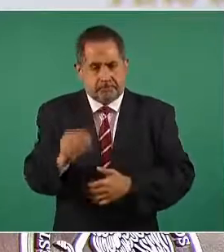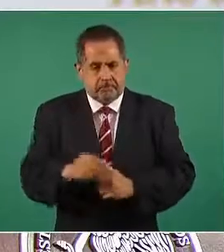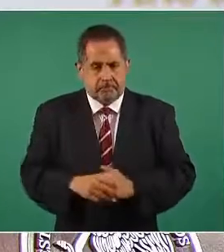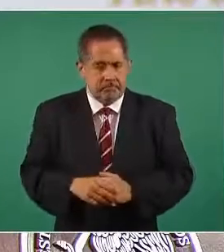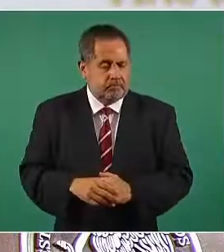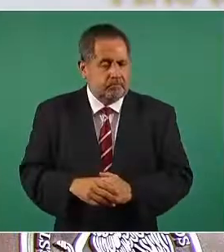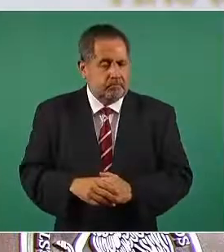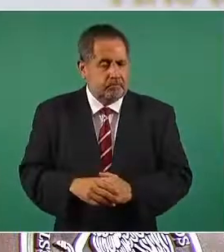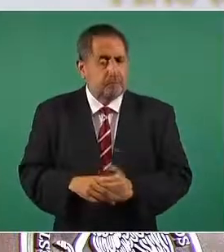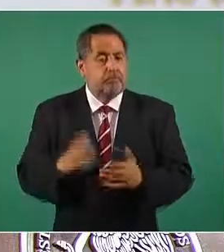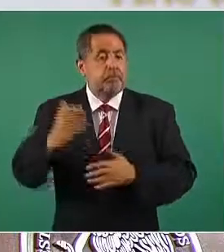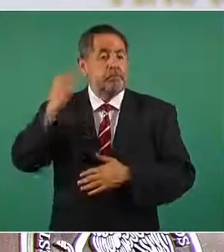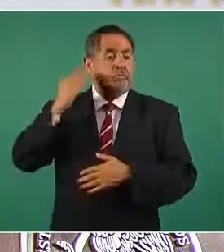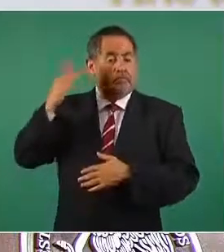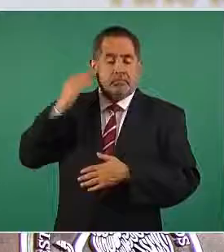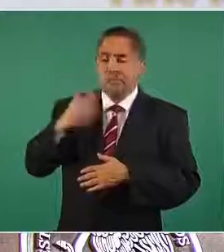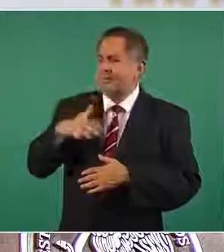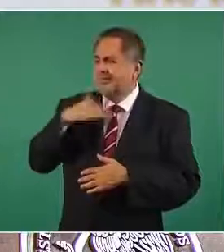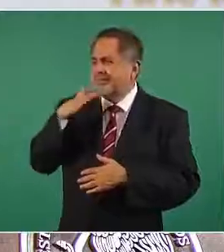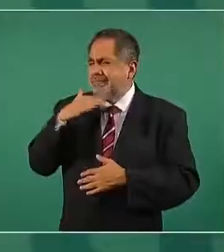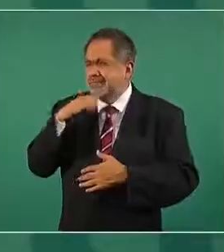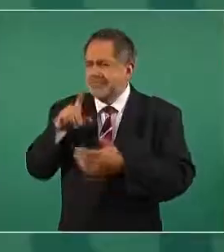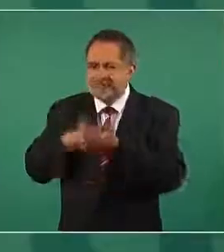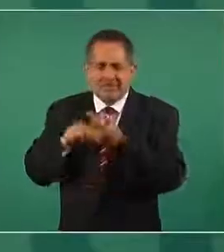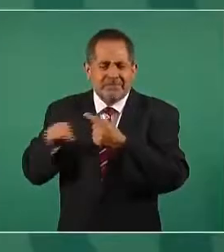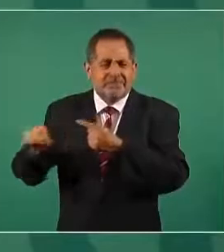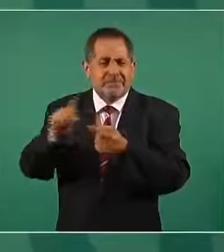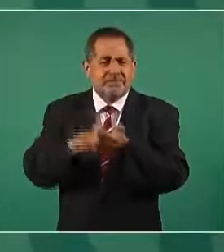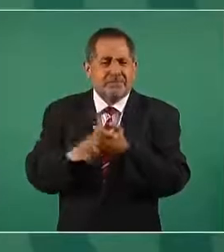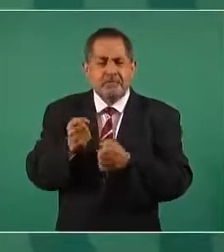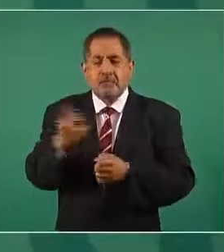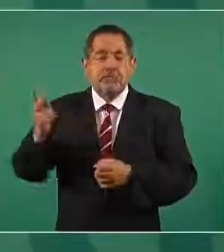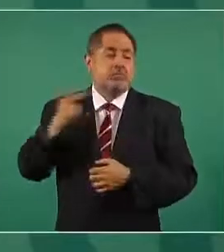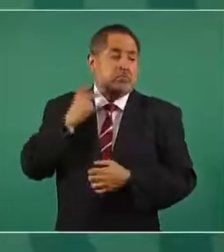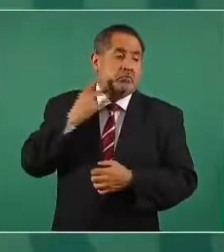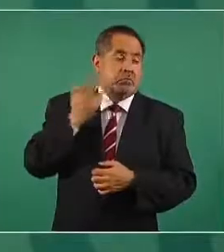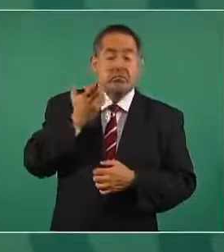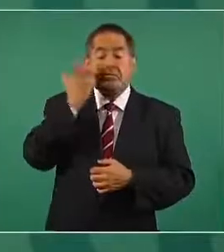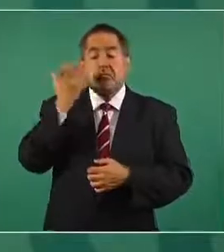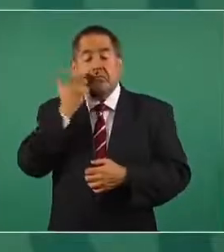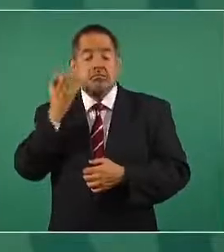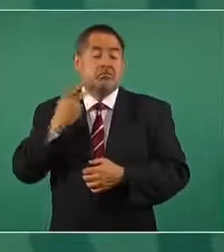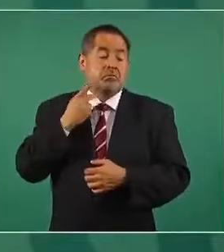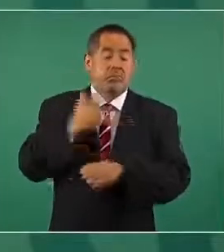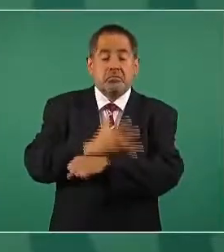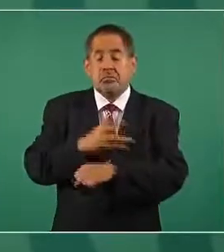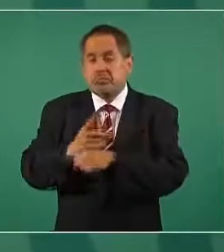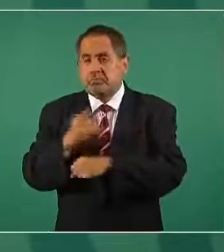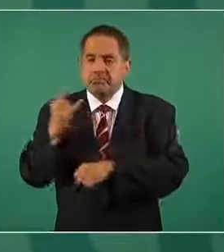No solo por la delincuencia organizada, por la delincuencia de cuello blanco.